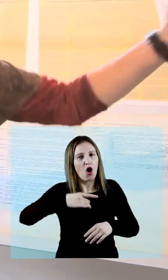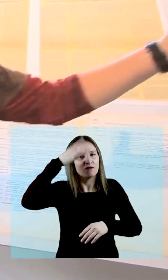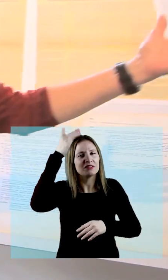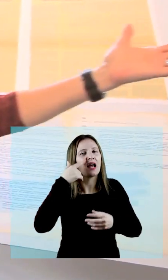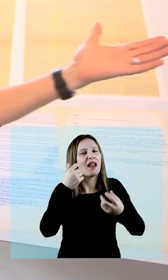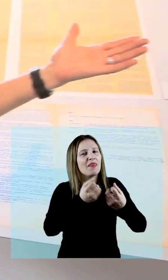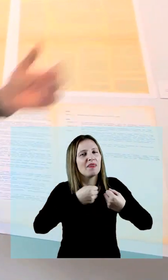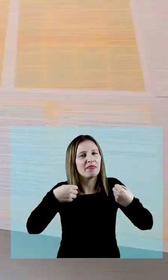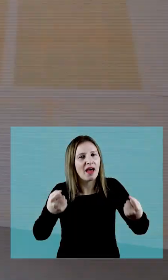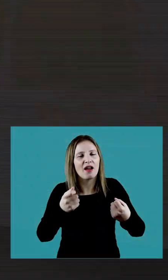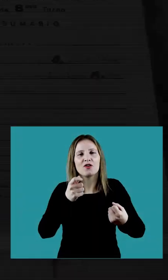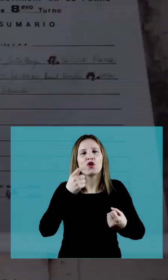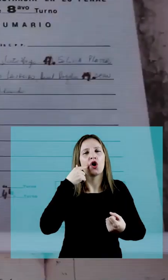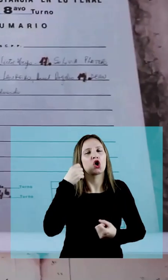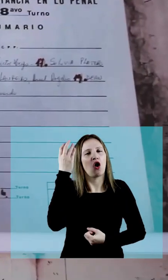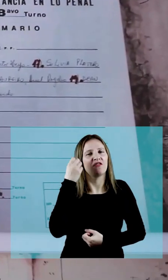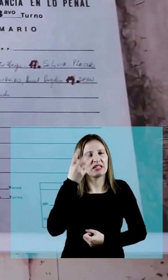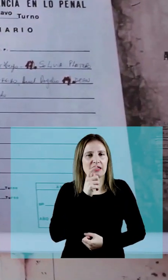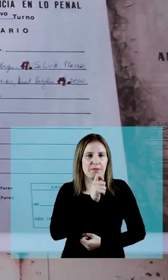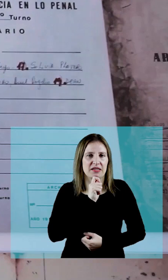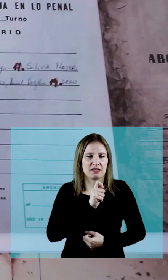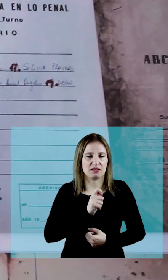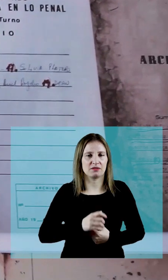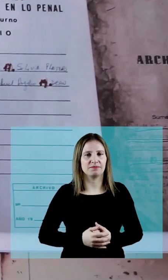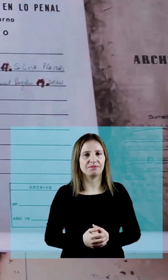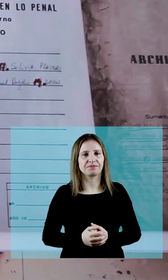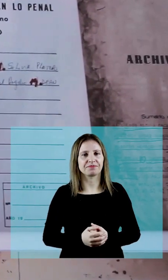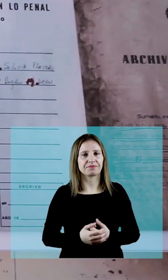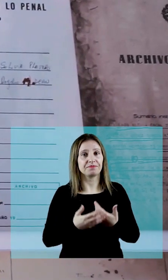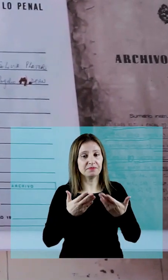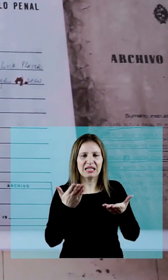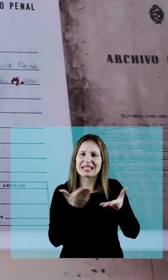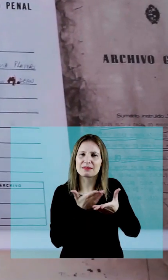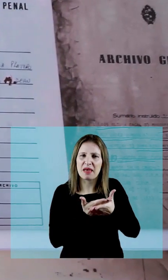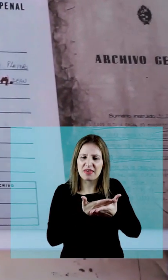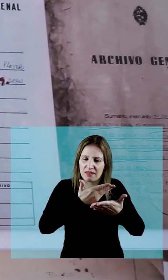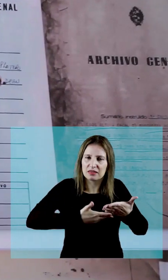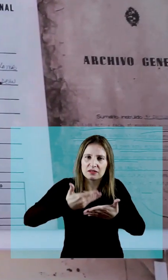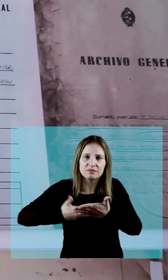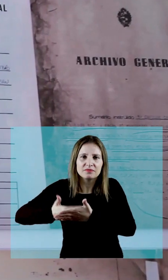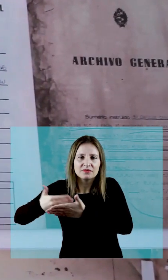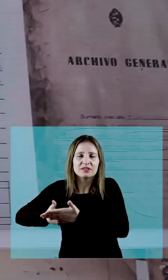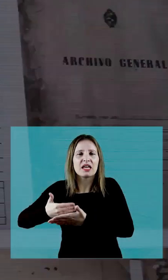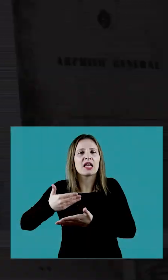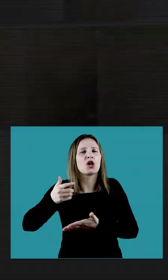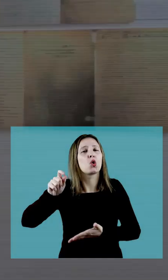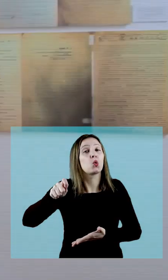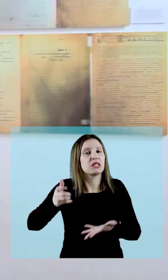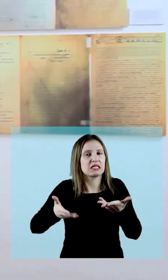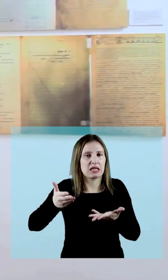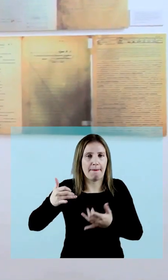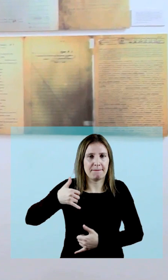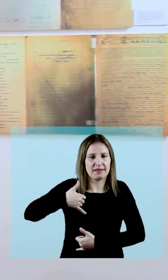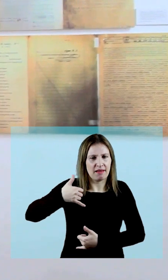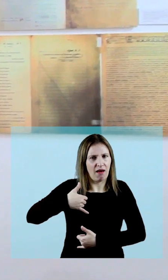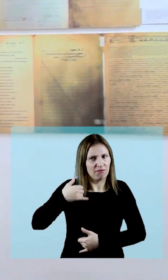diarios y la de la conferencia de prensa. Acá tenemos expedientes de la justicia militar, que fue tan importante en la forma